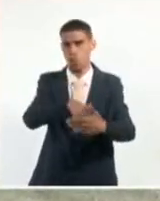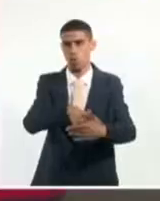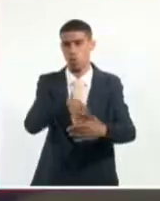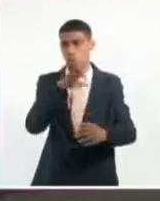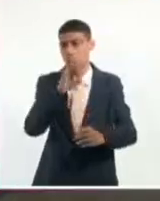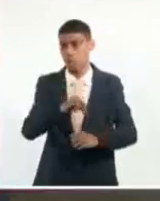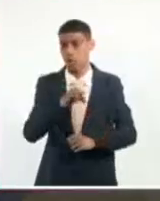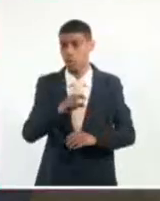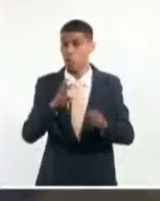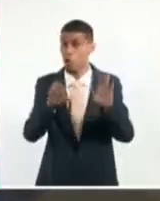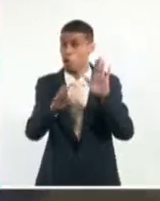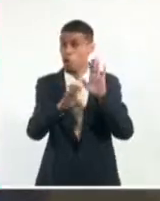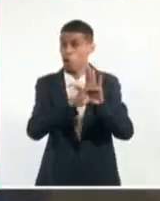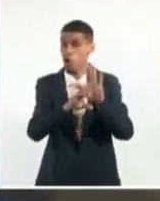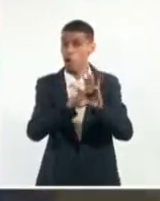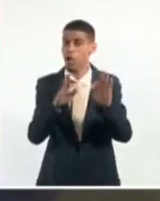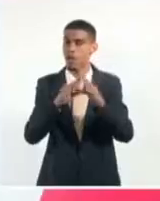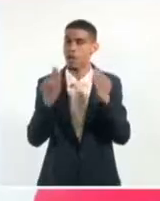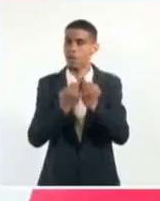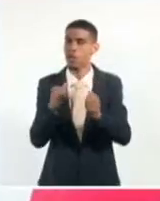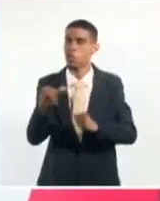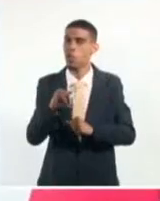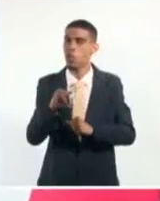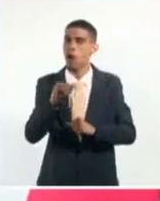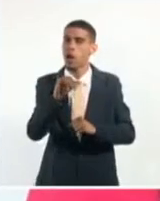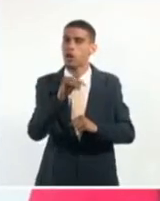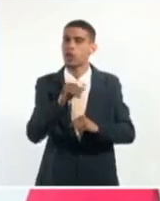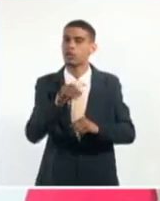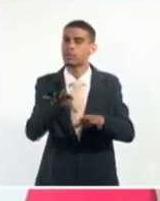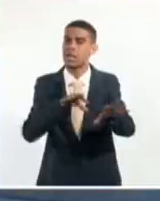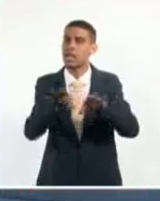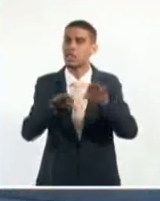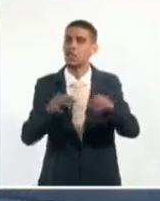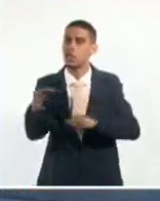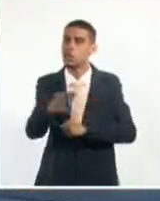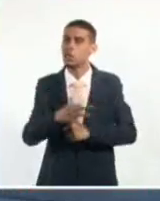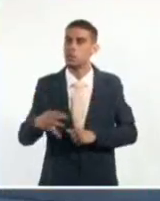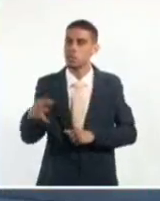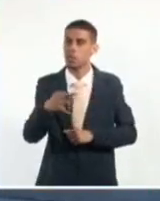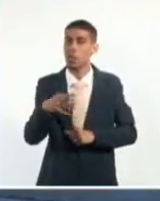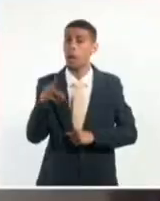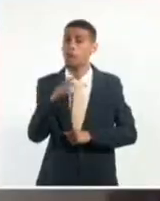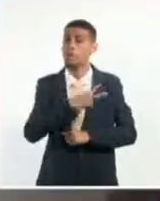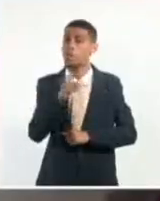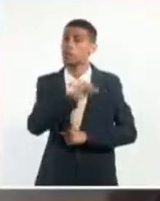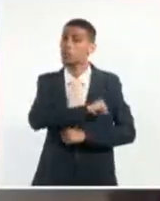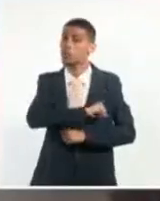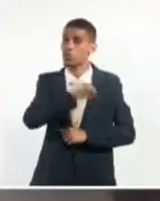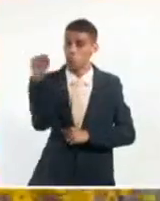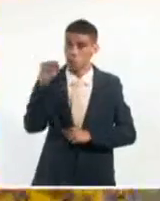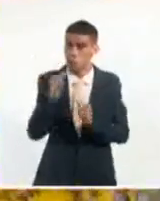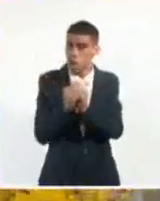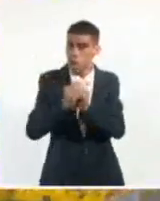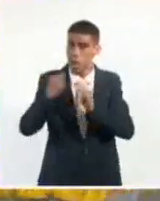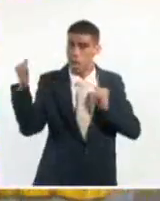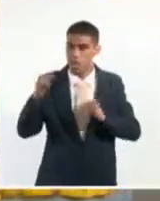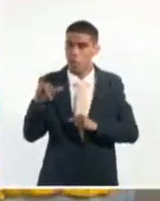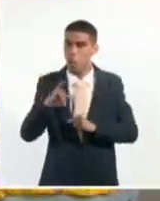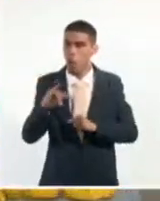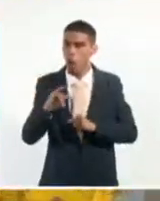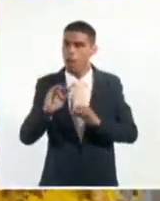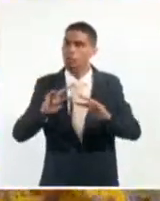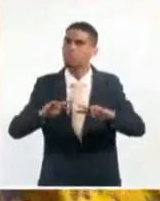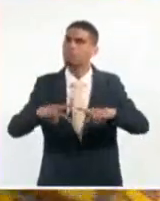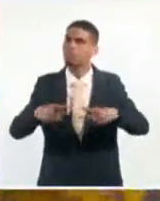de las Familias y de las elecciones municipales y nacionales constituyeron una rotunda victoria democrática y ratificaron la confianza